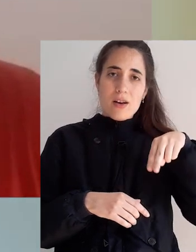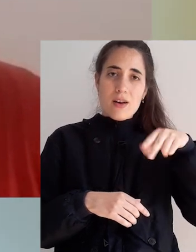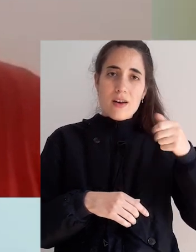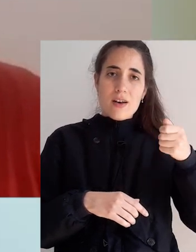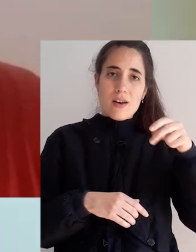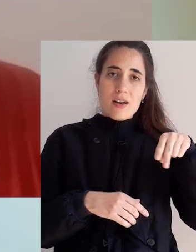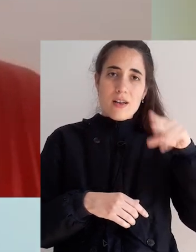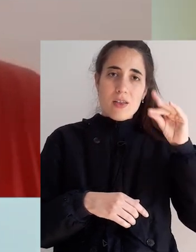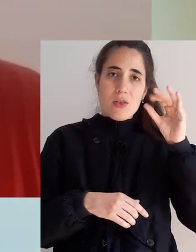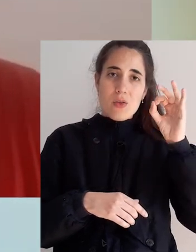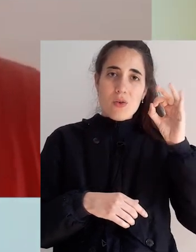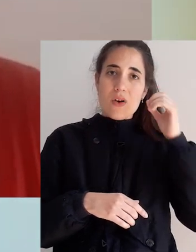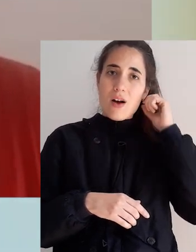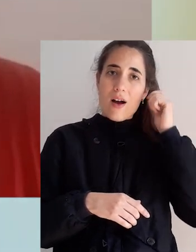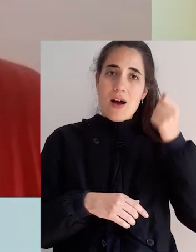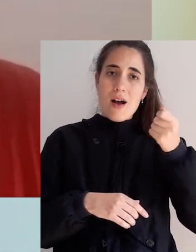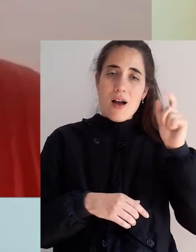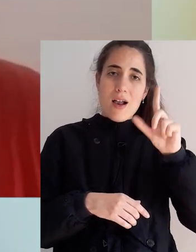diputado Arroyo,